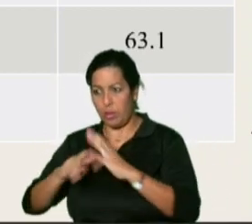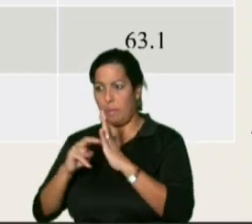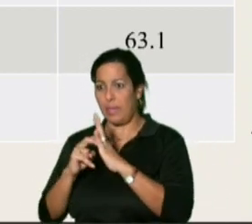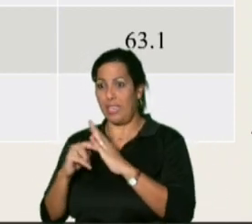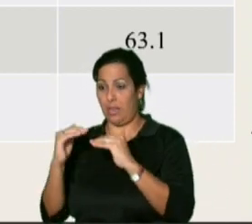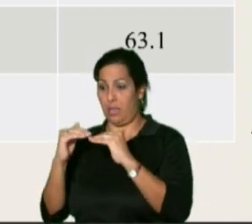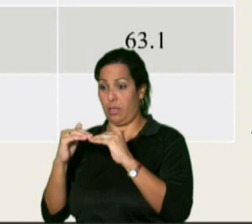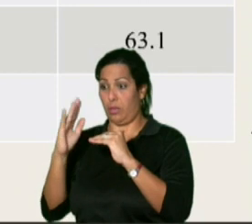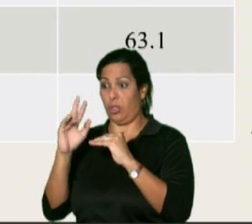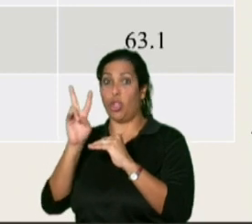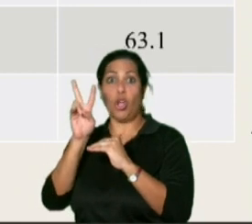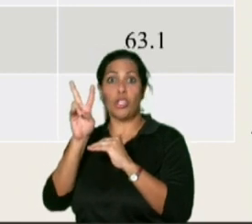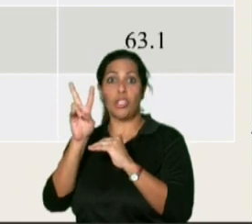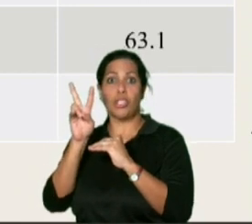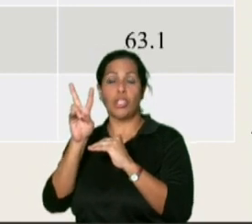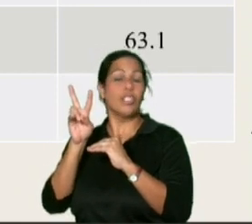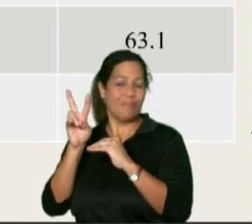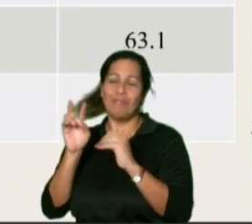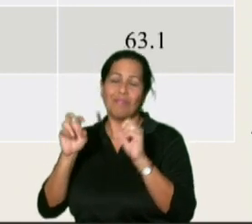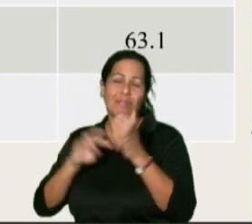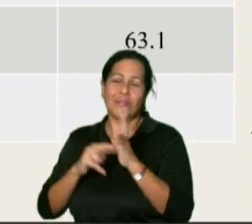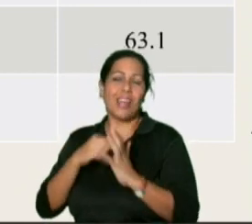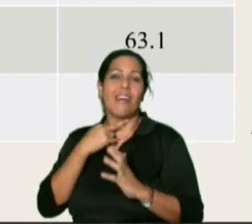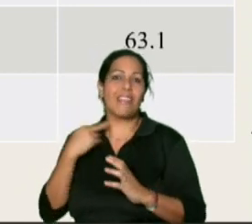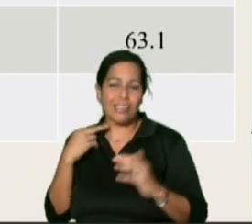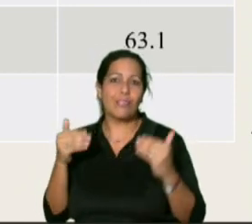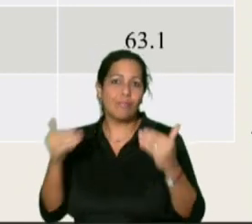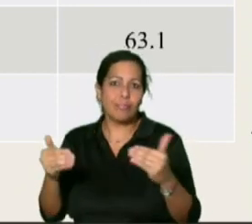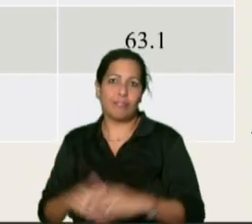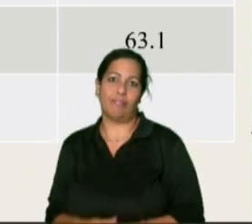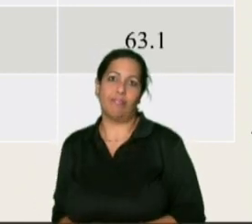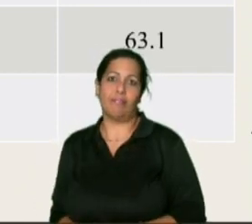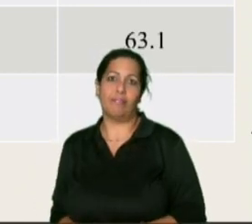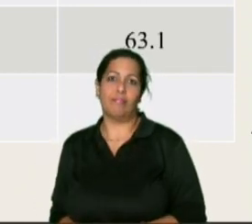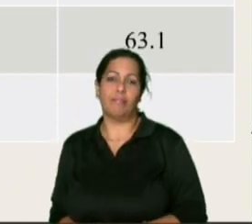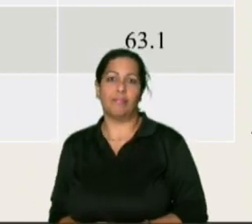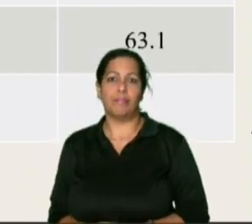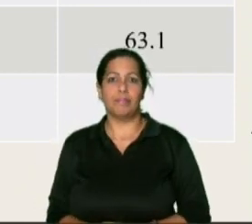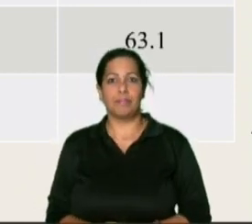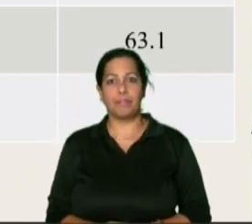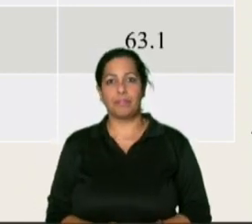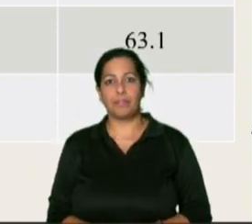el riesgo significativamente. Imagínense en hablar de 7 veces más. ¿Okay?